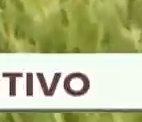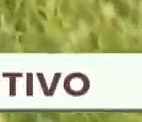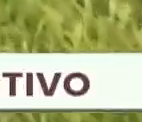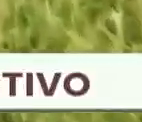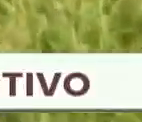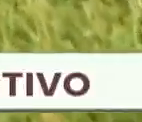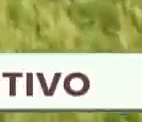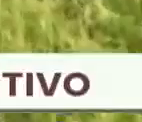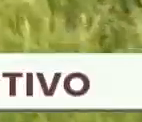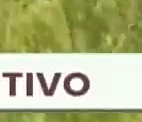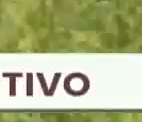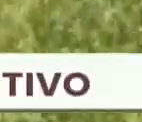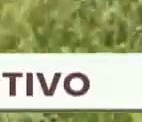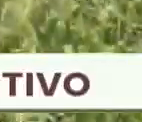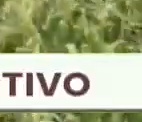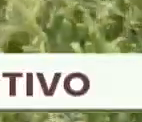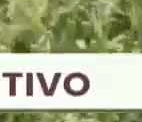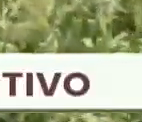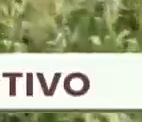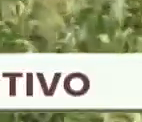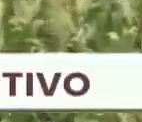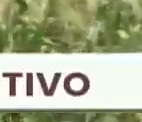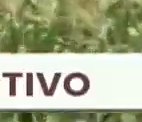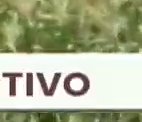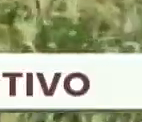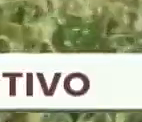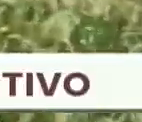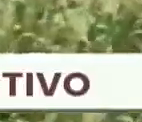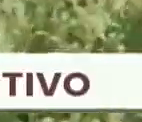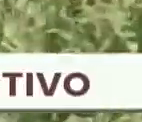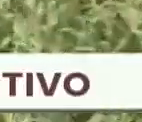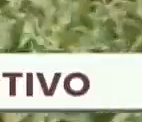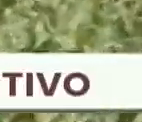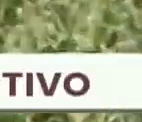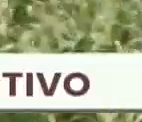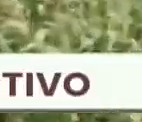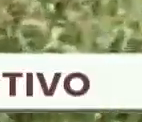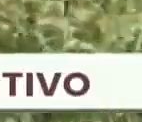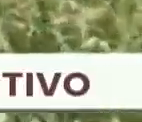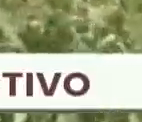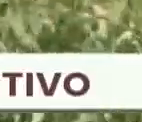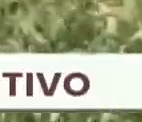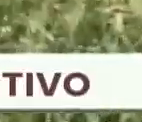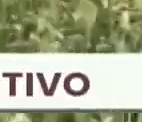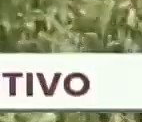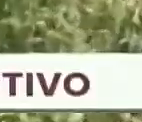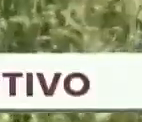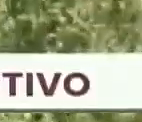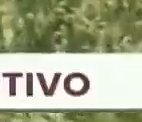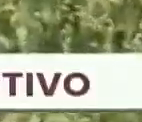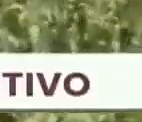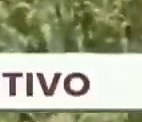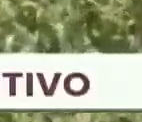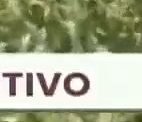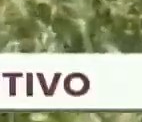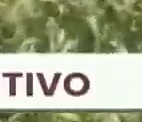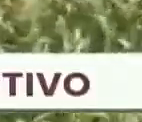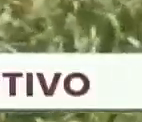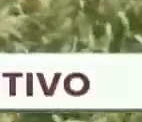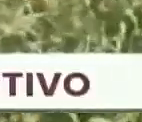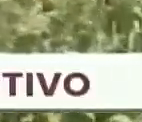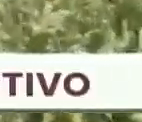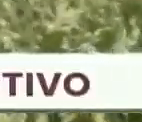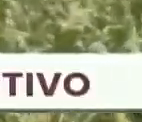Coronando la victoria, de hecho su vida entrega y persiguiendo la gloria, Ambrosio Plaza se integra a la lista vinculado que con su